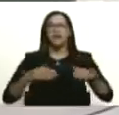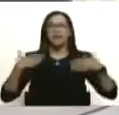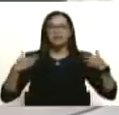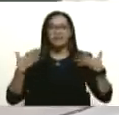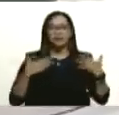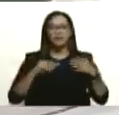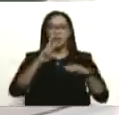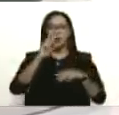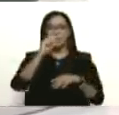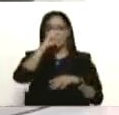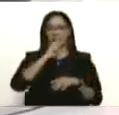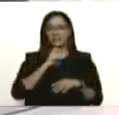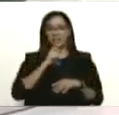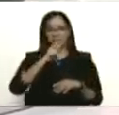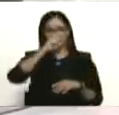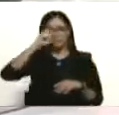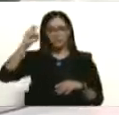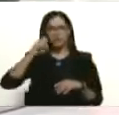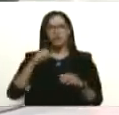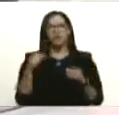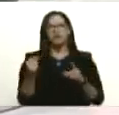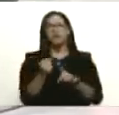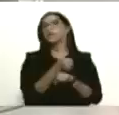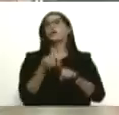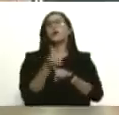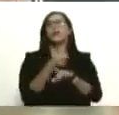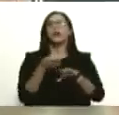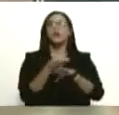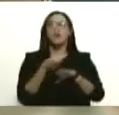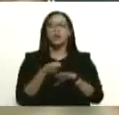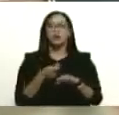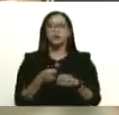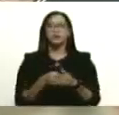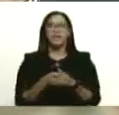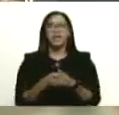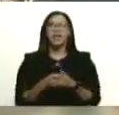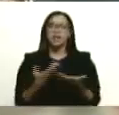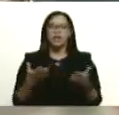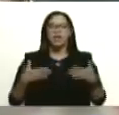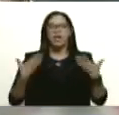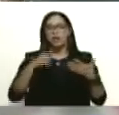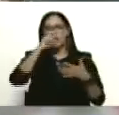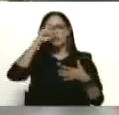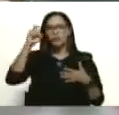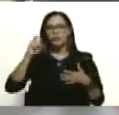los 20 años del golpe el año pasado. La conmemoración. La conmemoración, exacto.